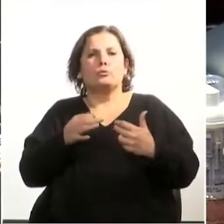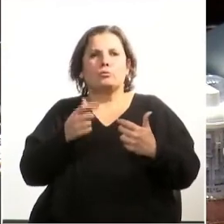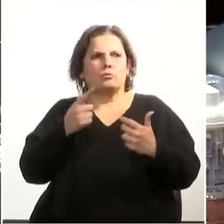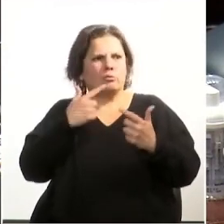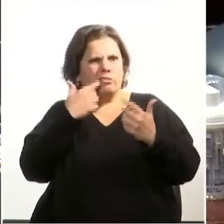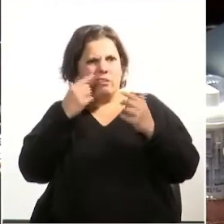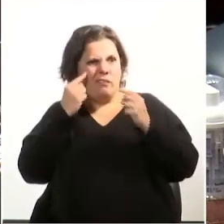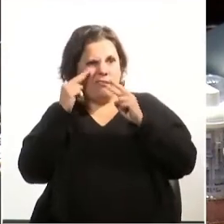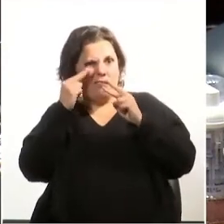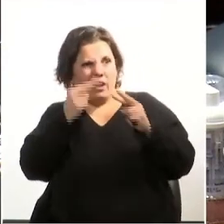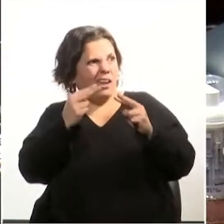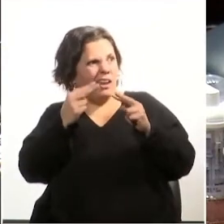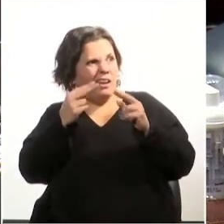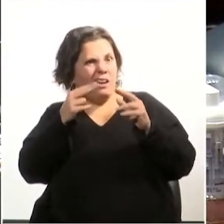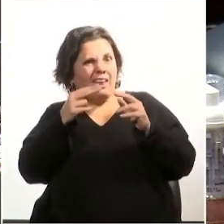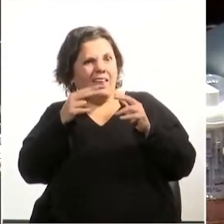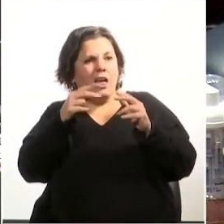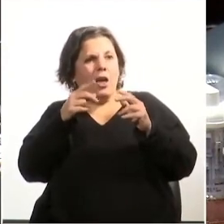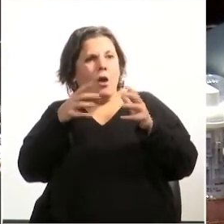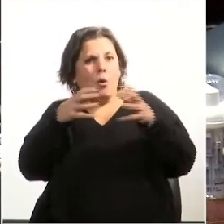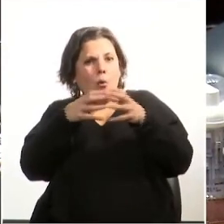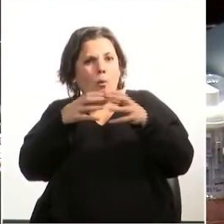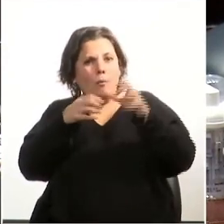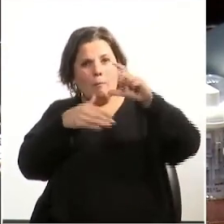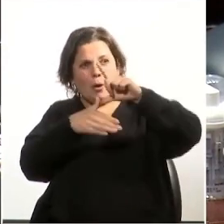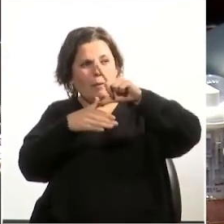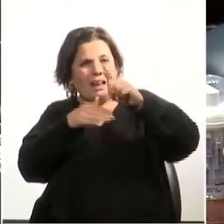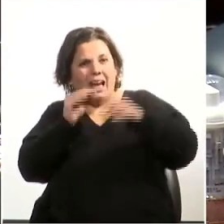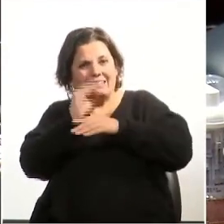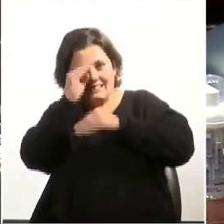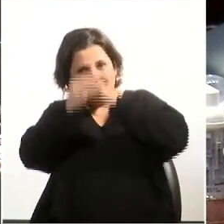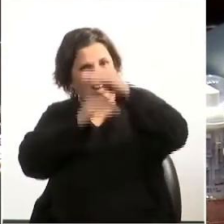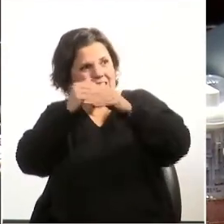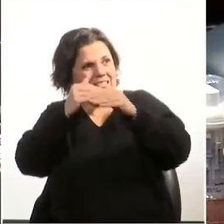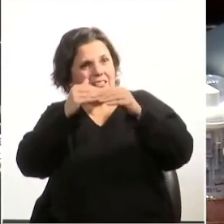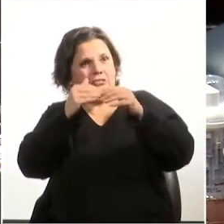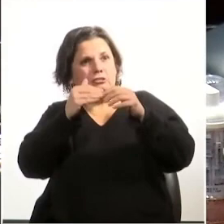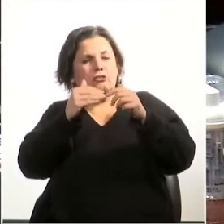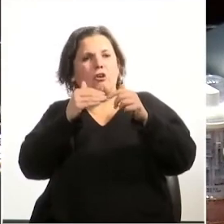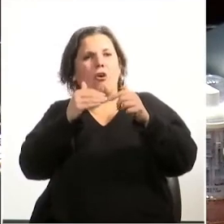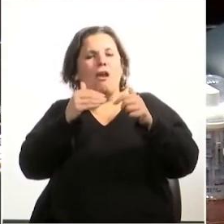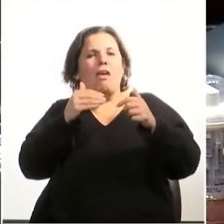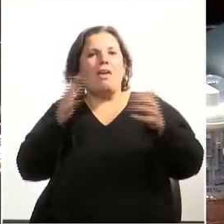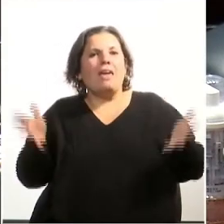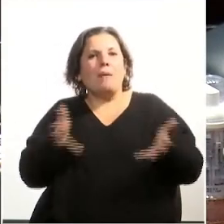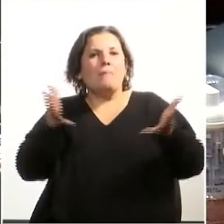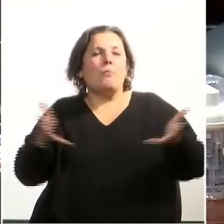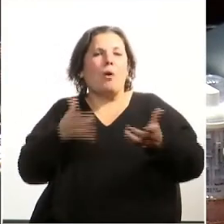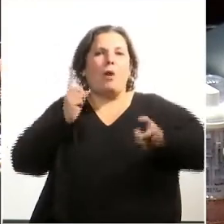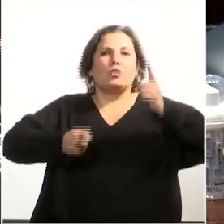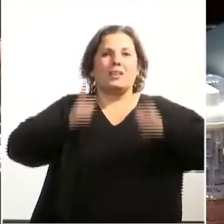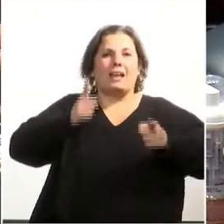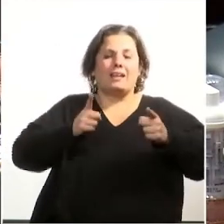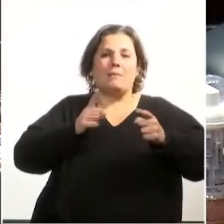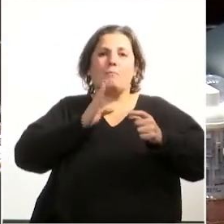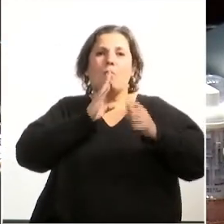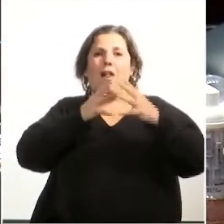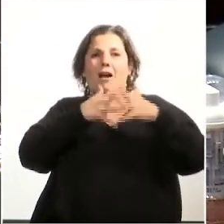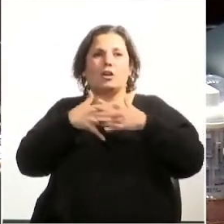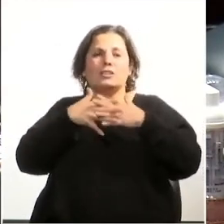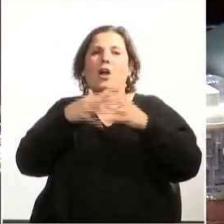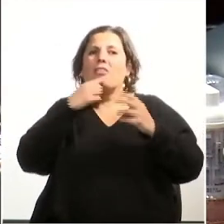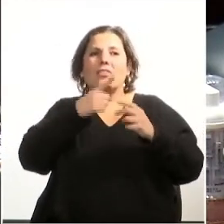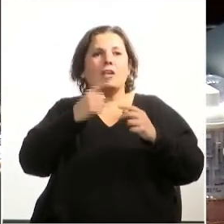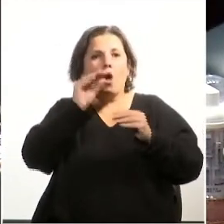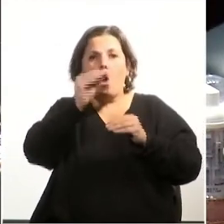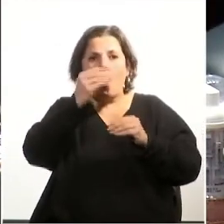notoria decadencia de la civilización hispanoamericana y el empuje del utilitarismo anglosajón, llamó al espíritu de los jóvenes